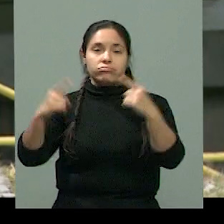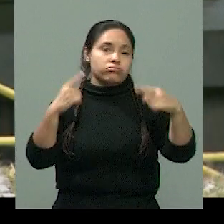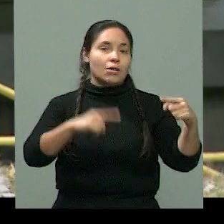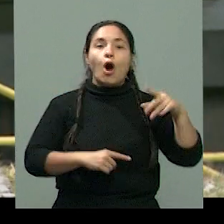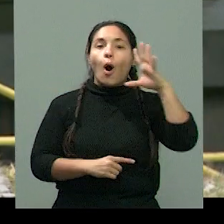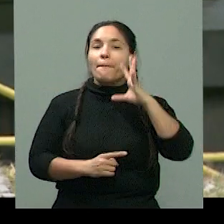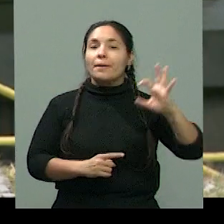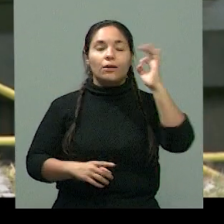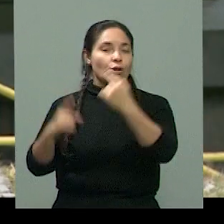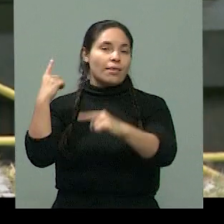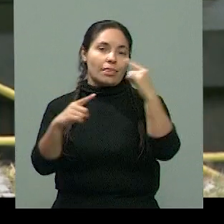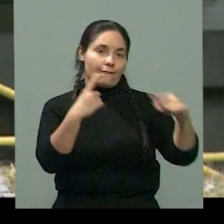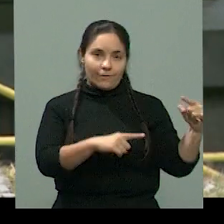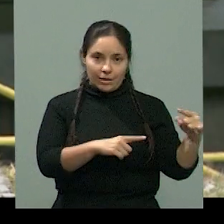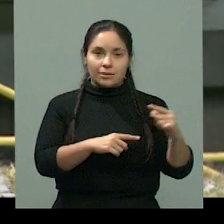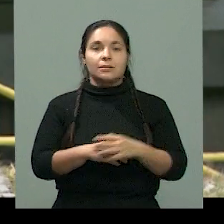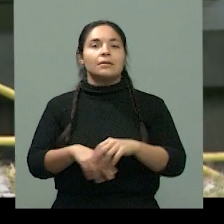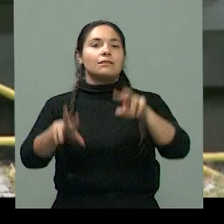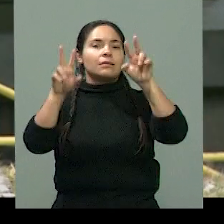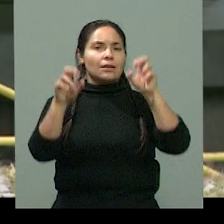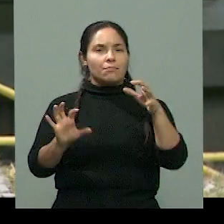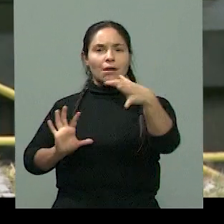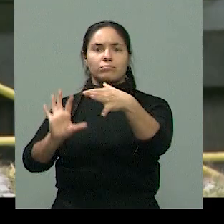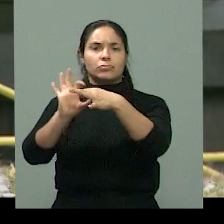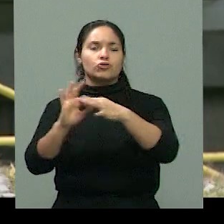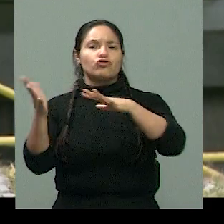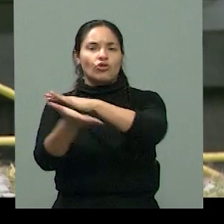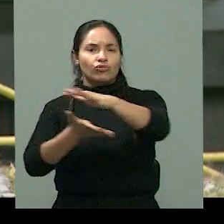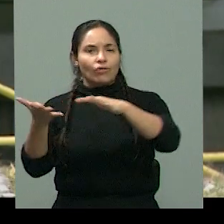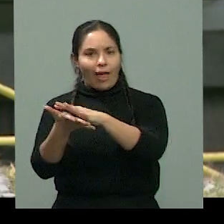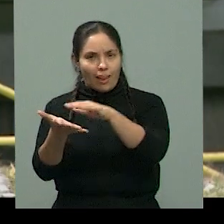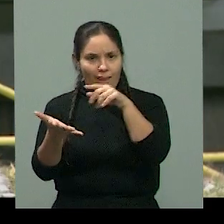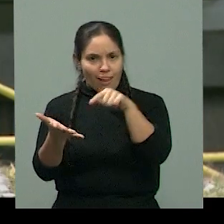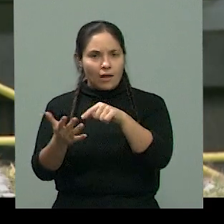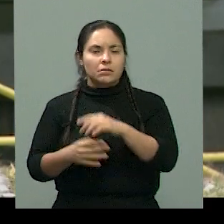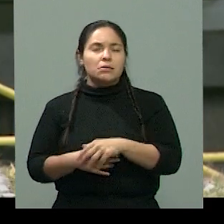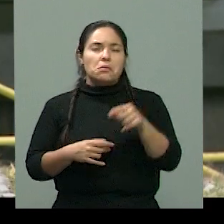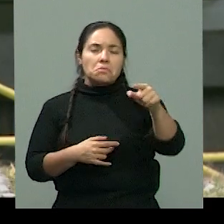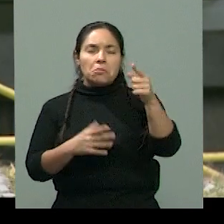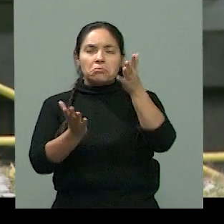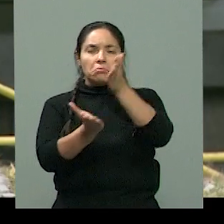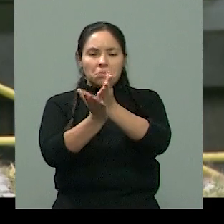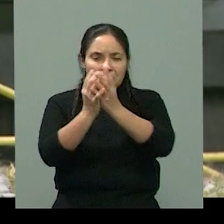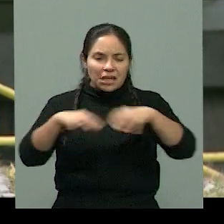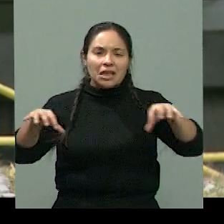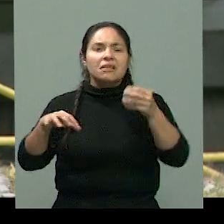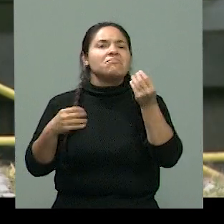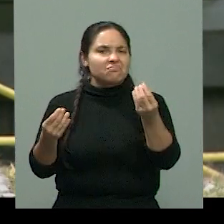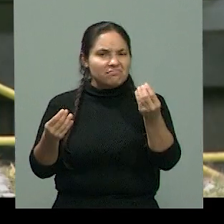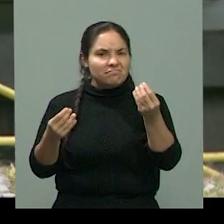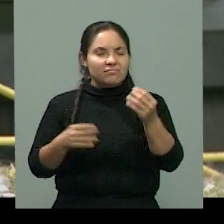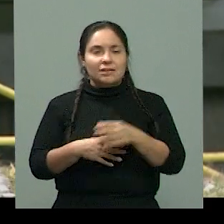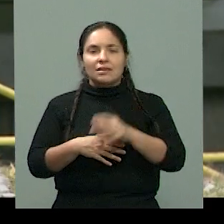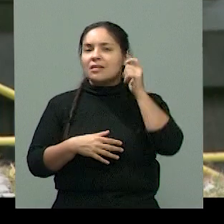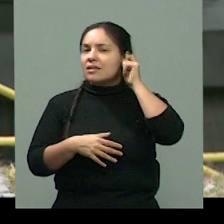¿sí? Pero llevándolo a lo social, ¿qué es para vos la grieta? La grieta es un símbolo,